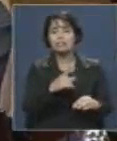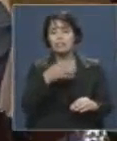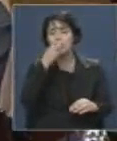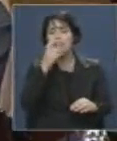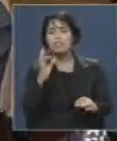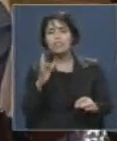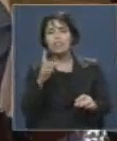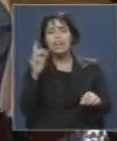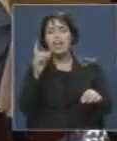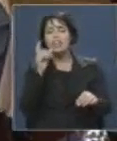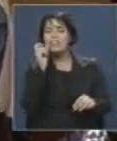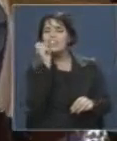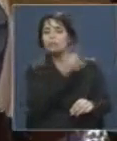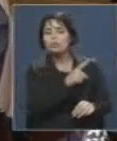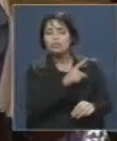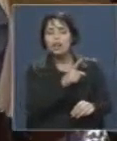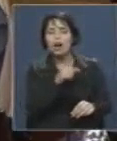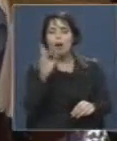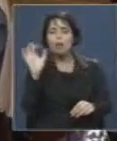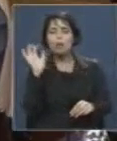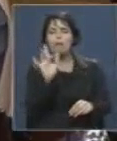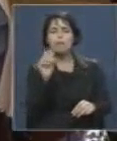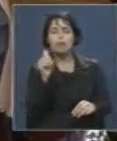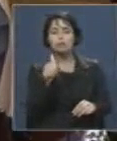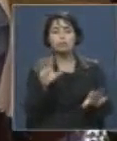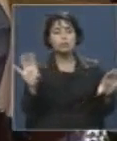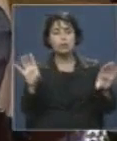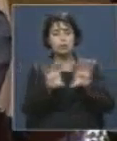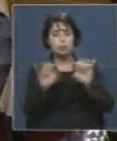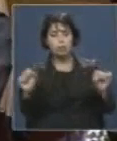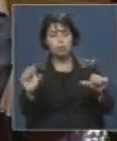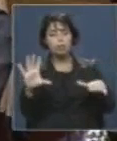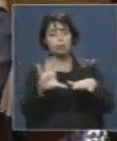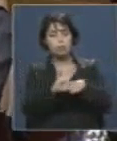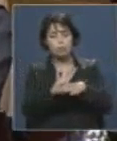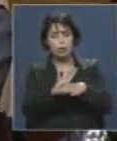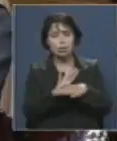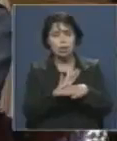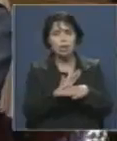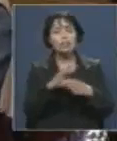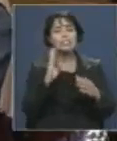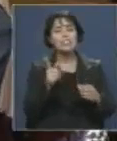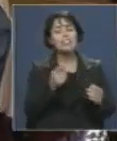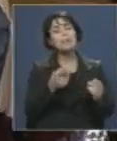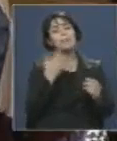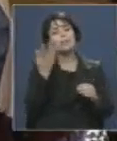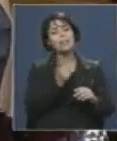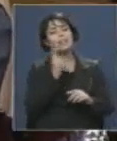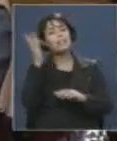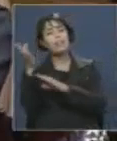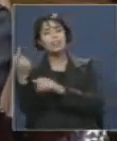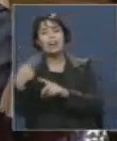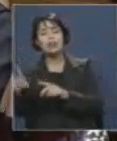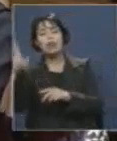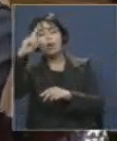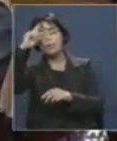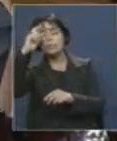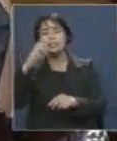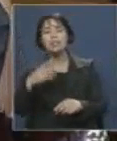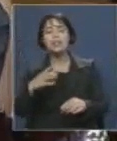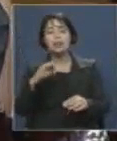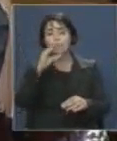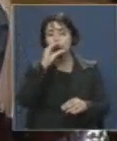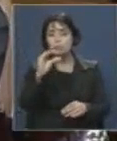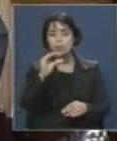el ultraje. Si concuerda, por el momento debe ser derivada hasta el hospital de Puerto Montt. Es decir, señor ministro, su